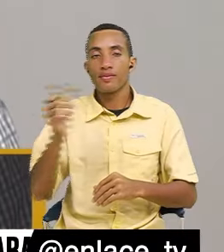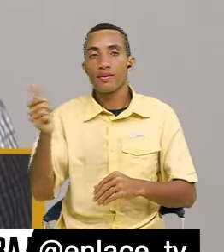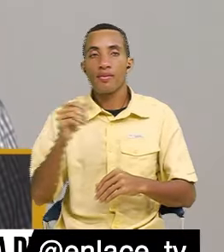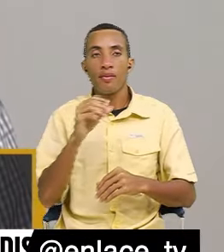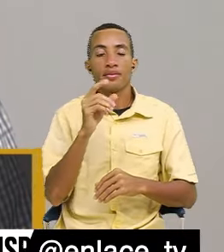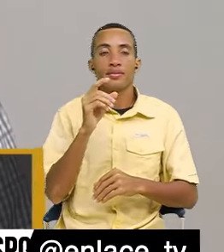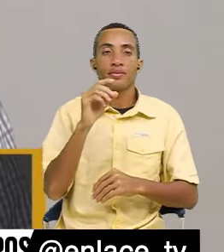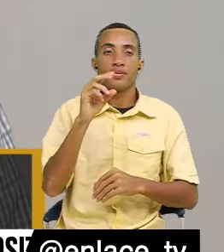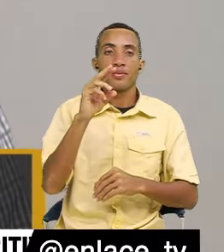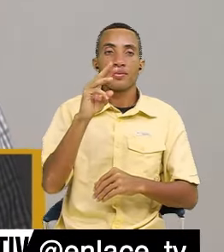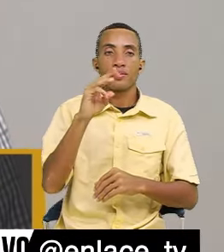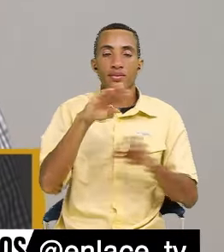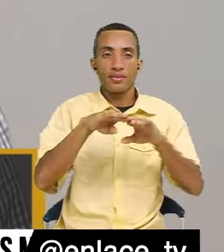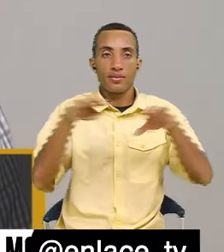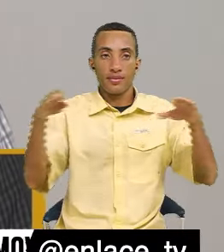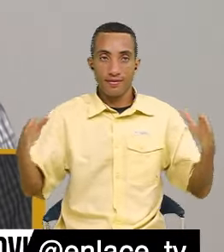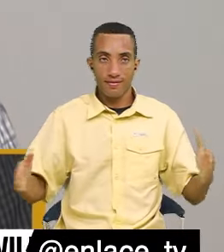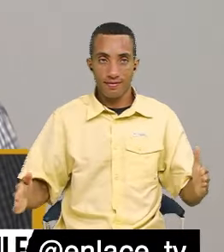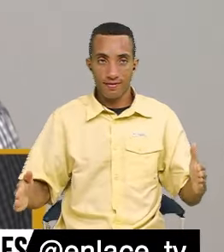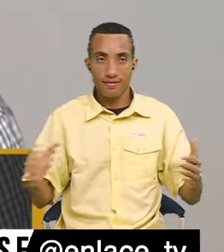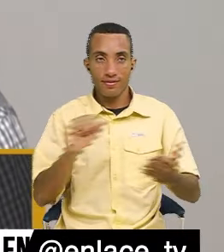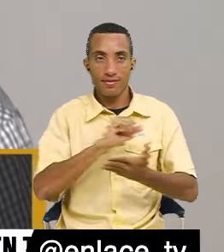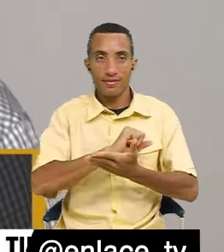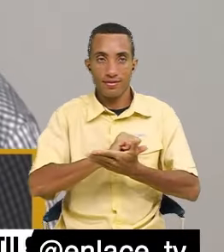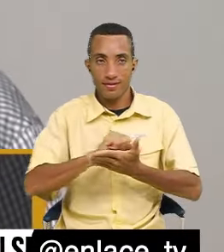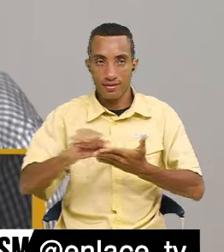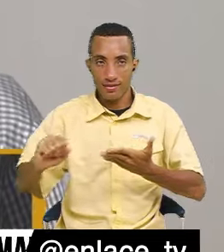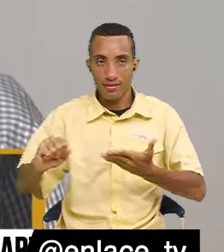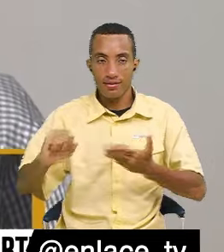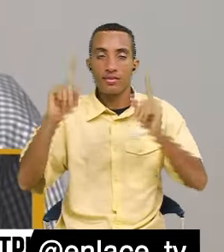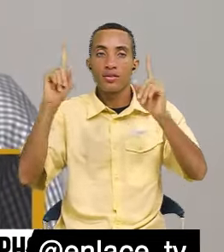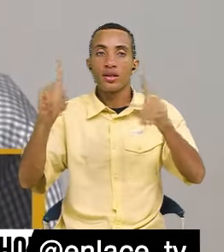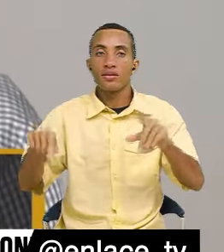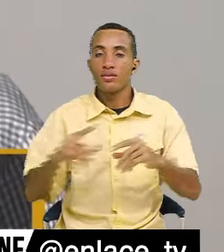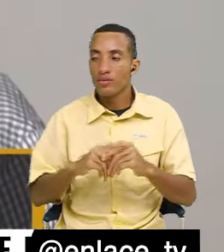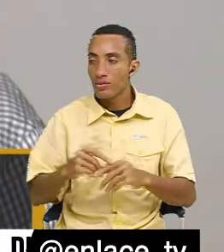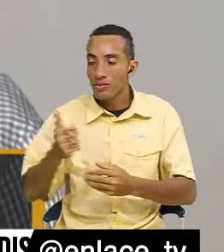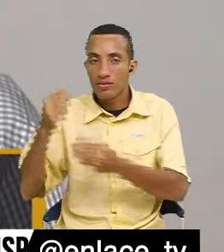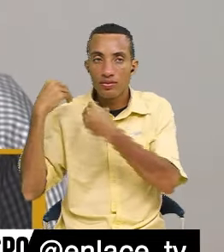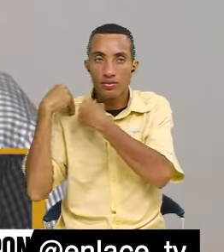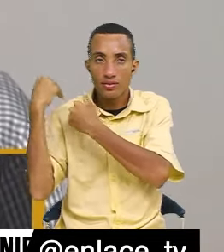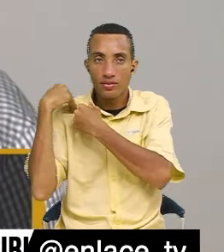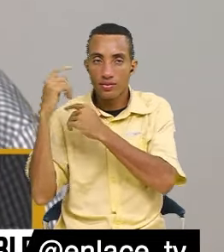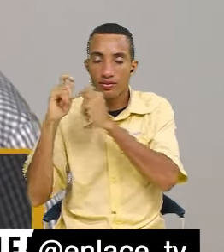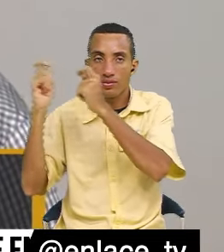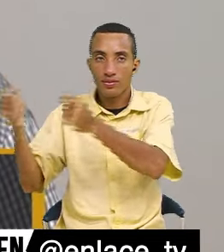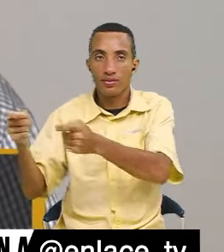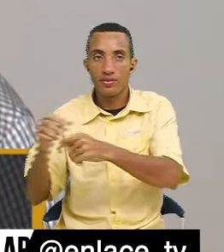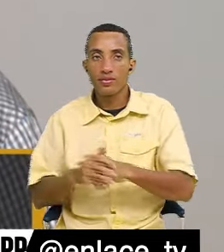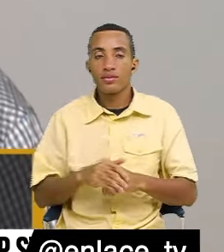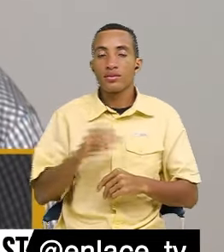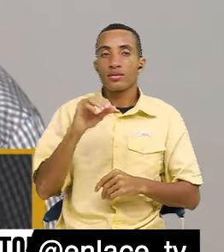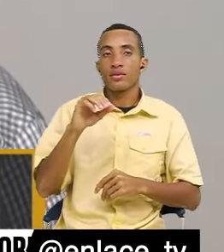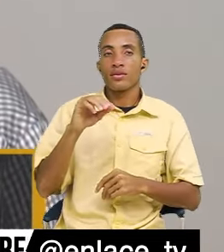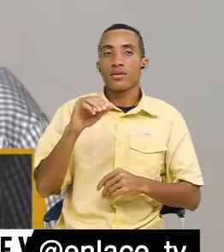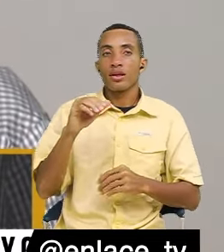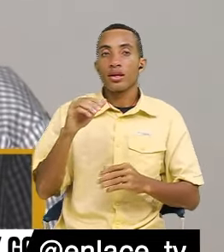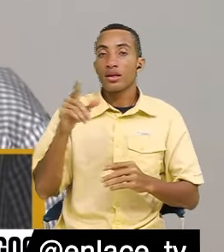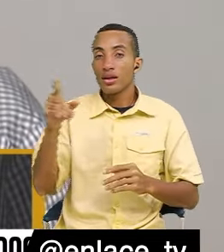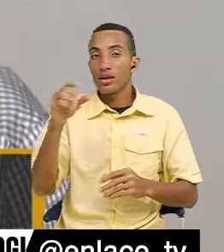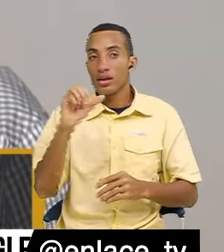él era el encargado, o fue el encargado, de coordinar todas las relaciones del paramilitar. periodismo, específicamente de las